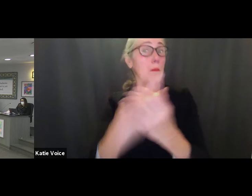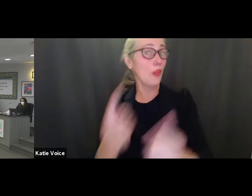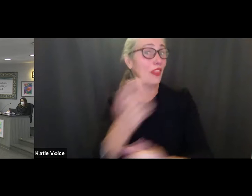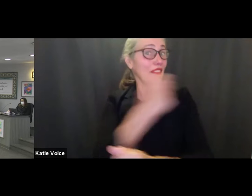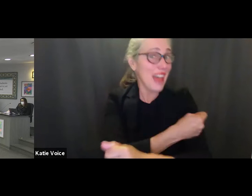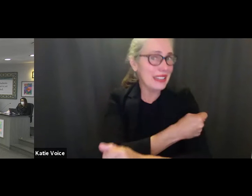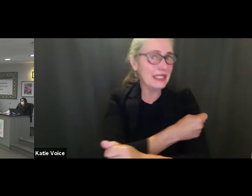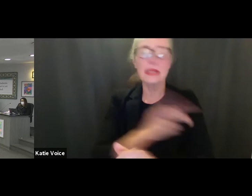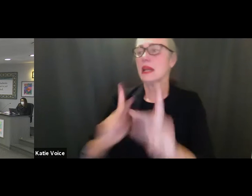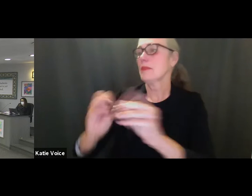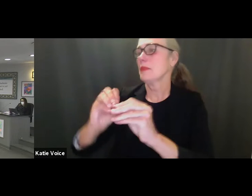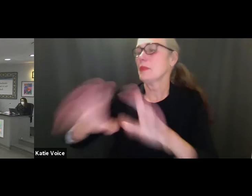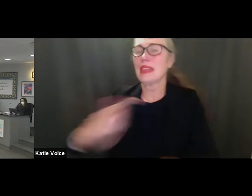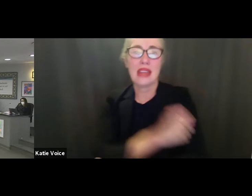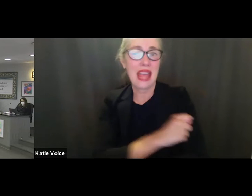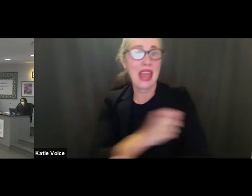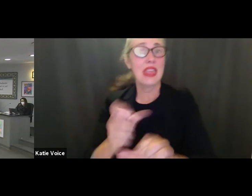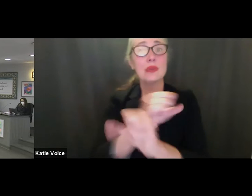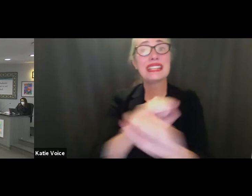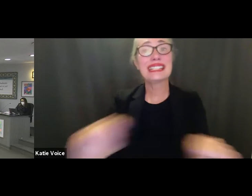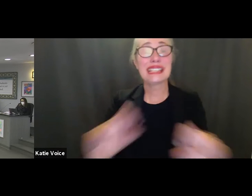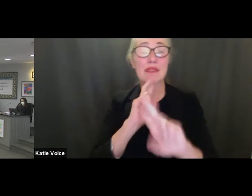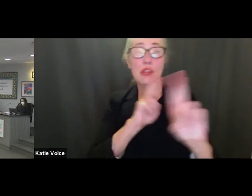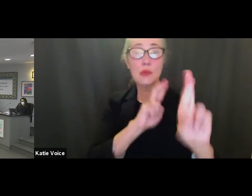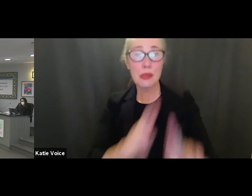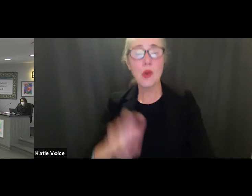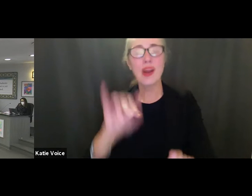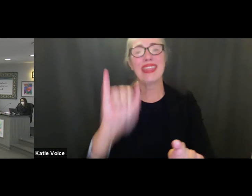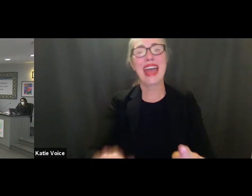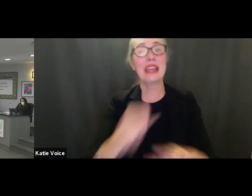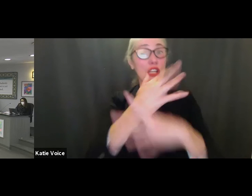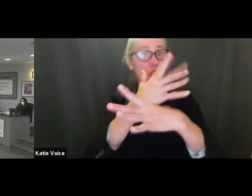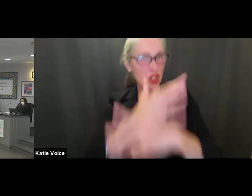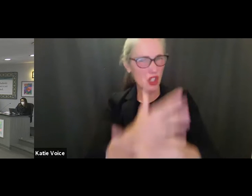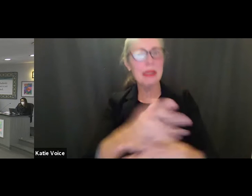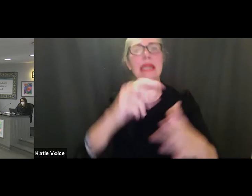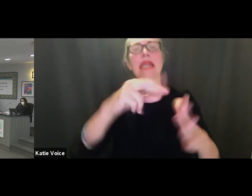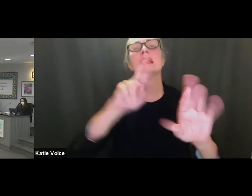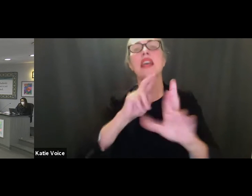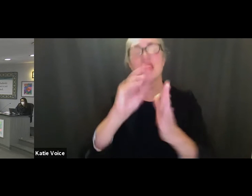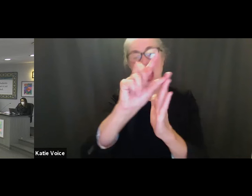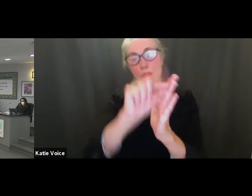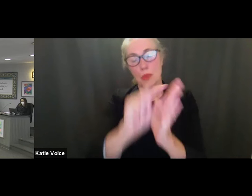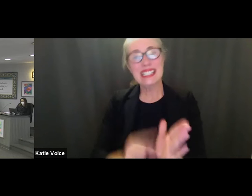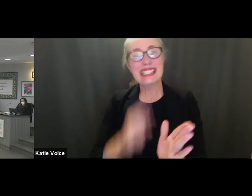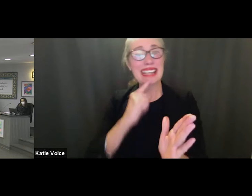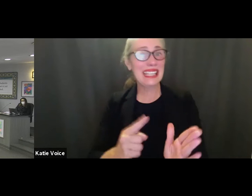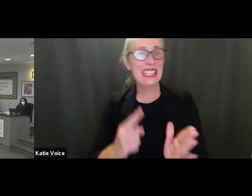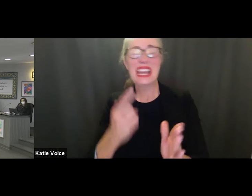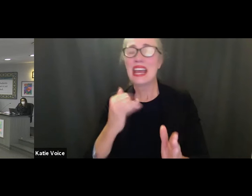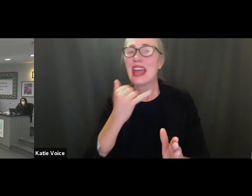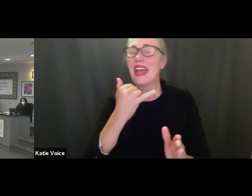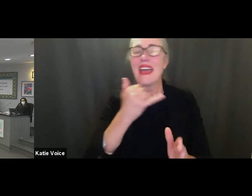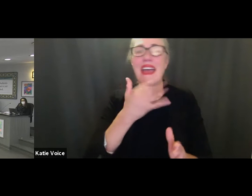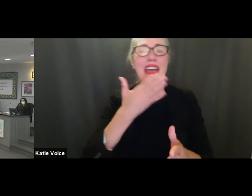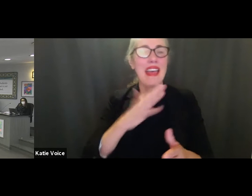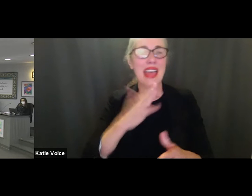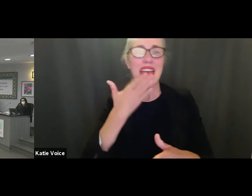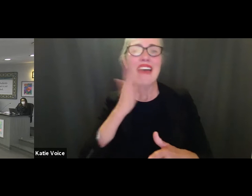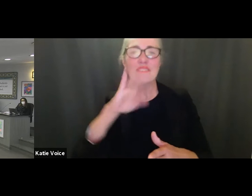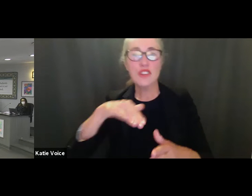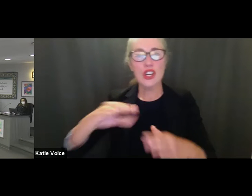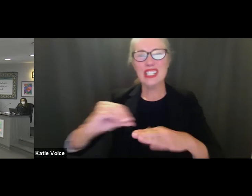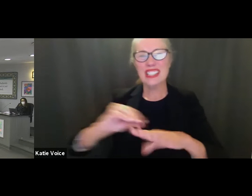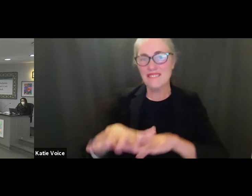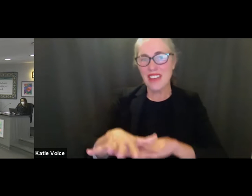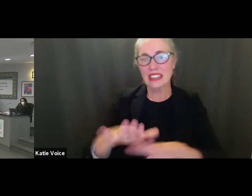vacunados. Hubo un informe de seguridad que fue publicado en Alemania que dice los efectos adversos